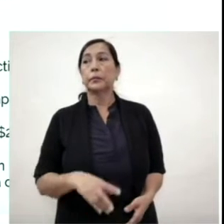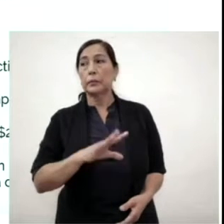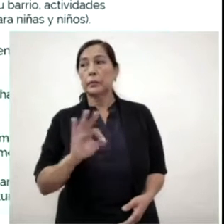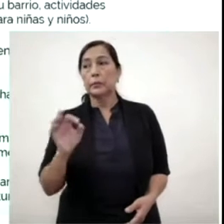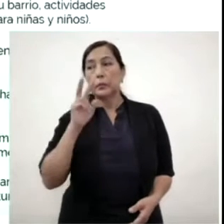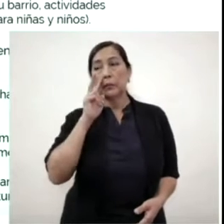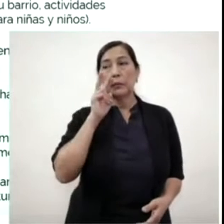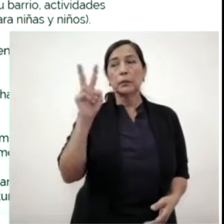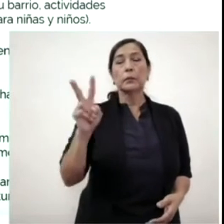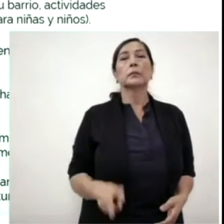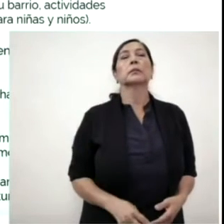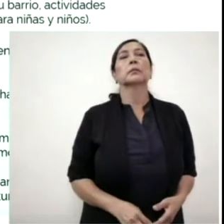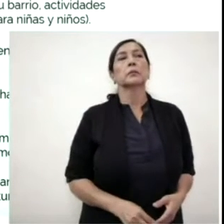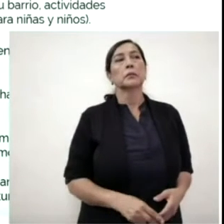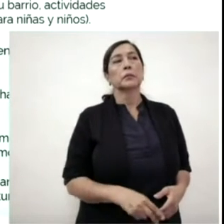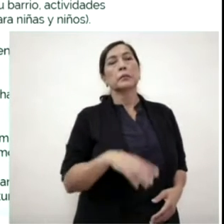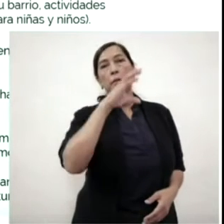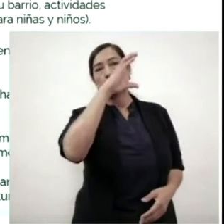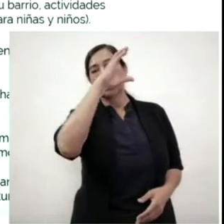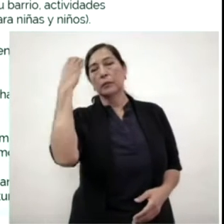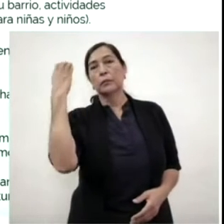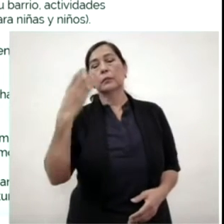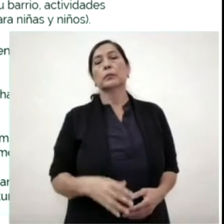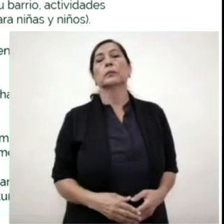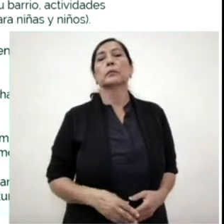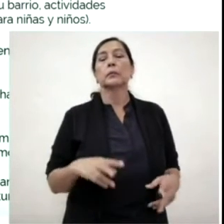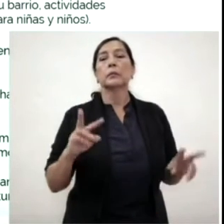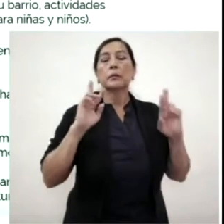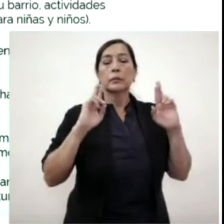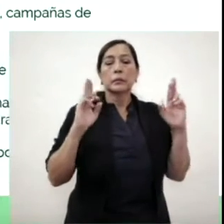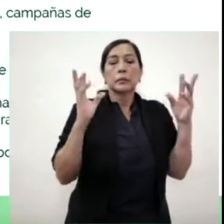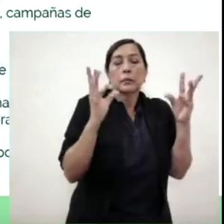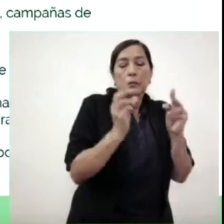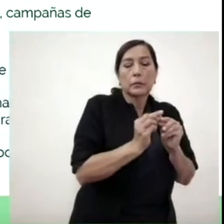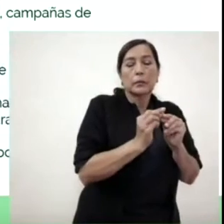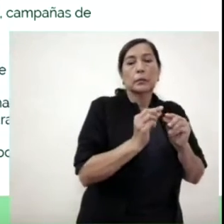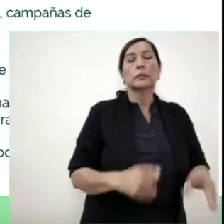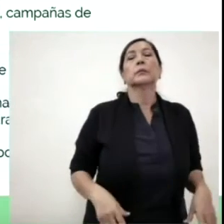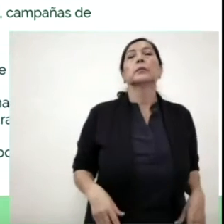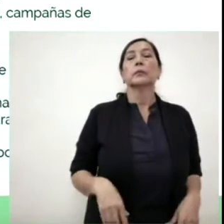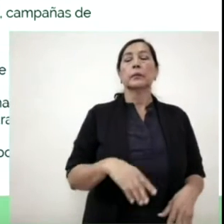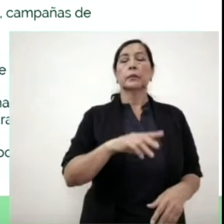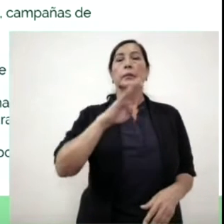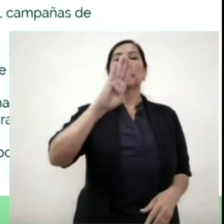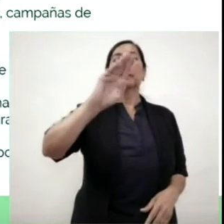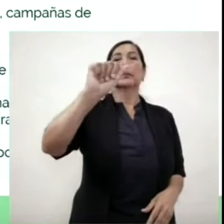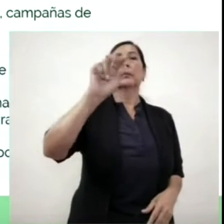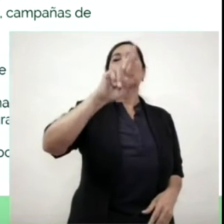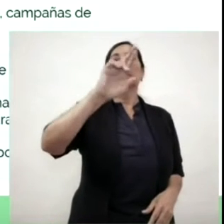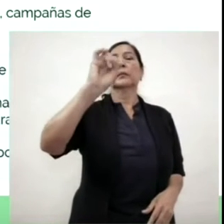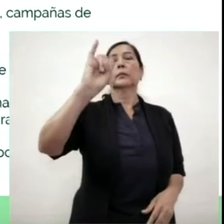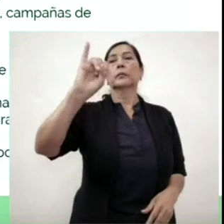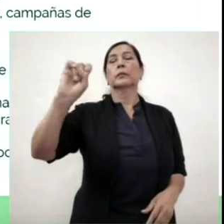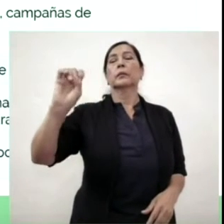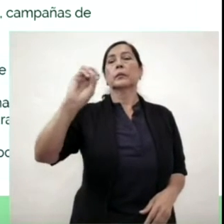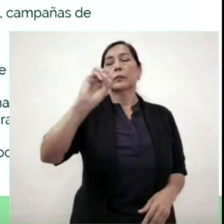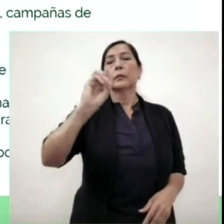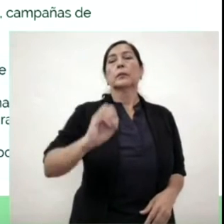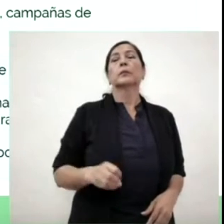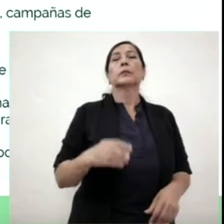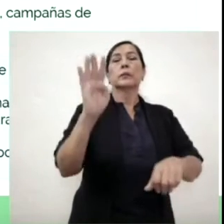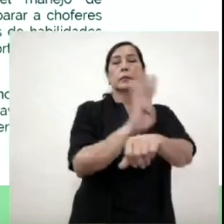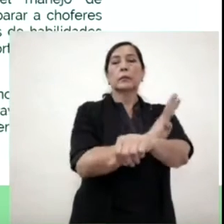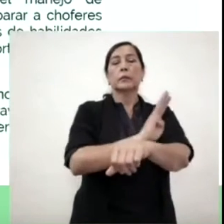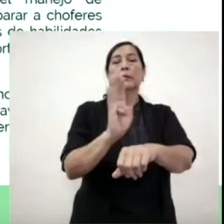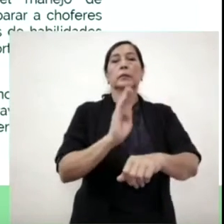siguiente también en las demás diapositivas. En resumen, Barrio Bienestar es un gran esfuerzo de coordinación de acciones sociales,